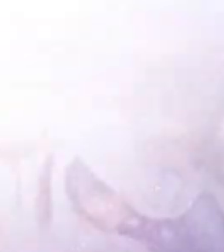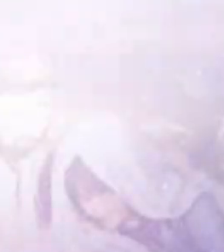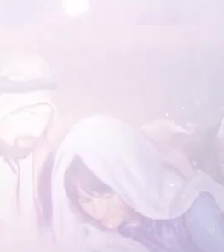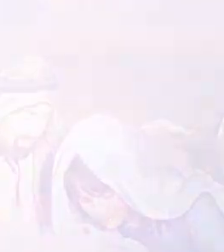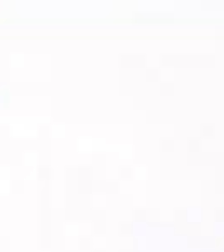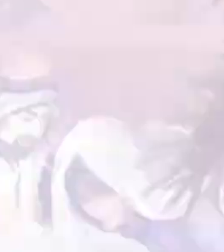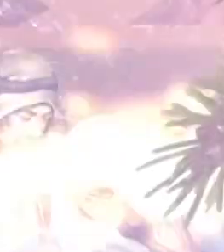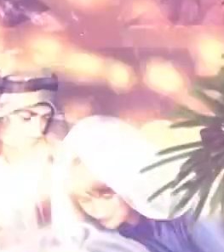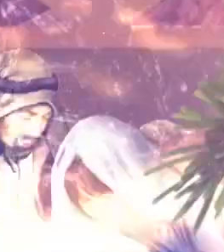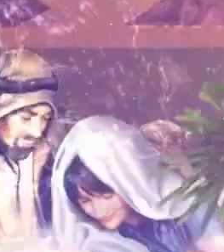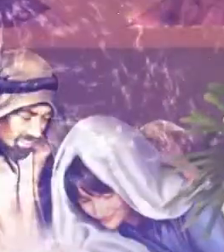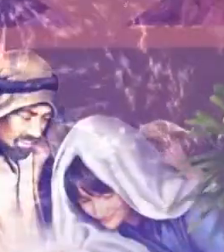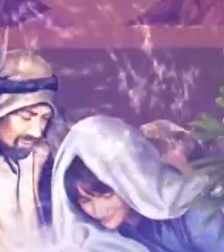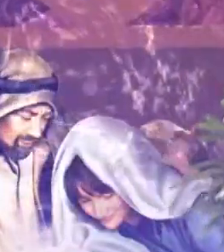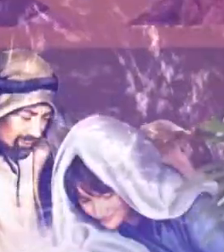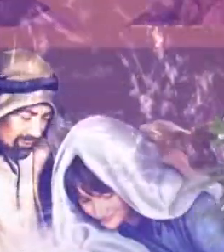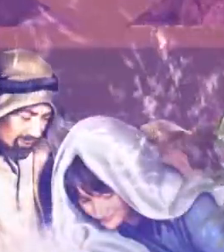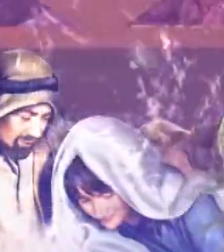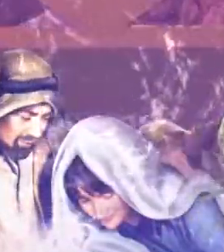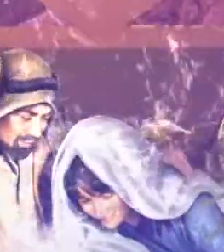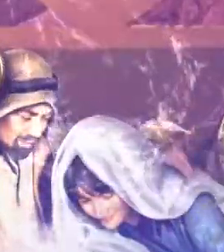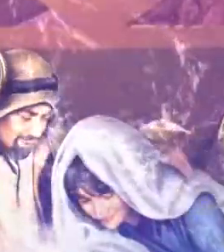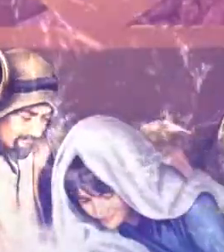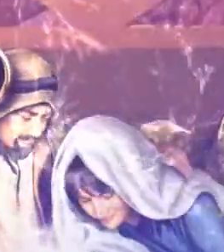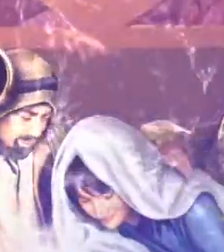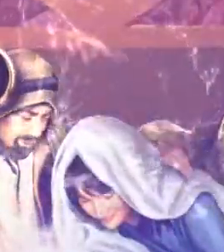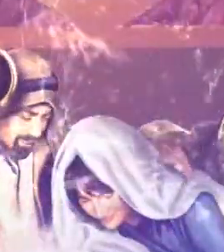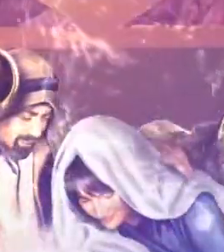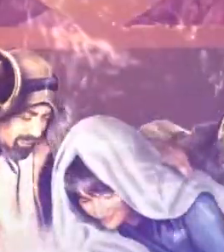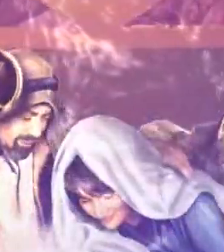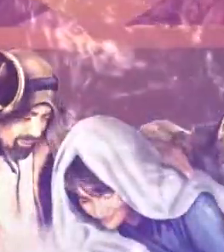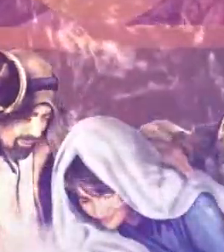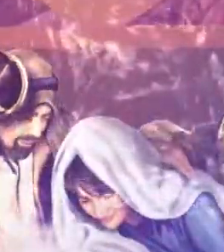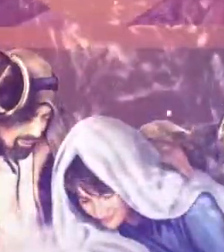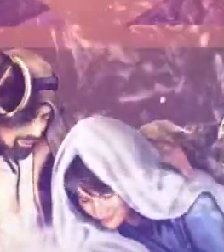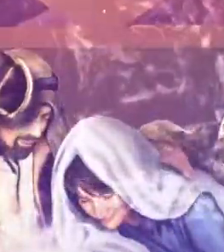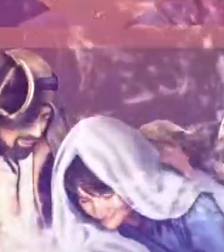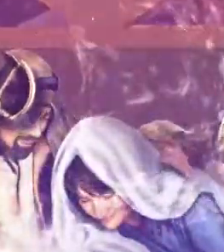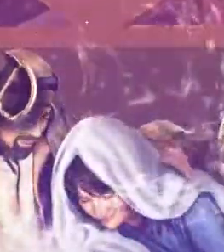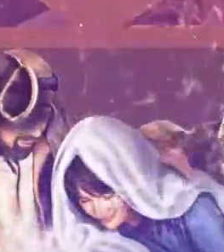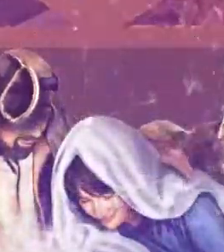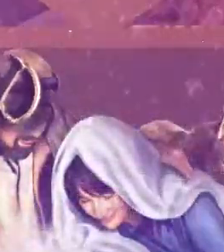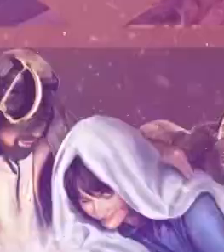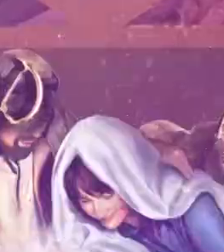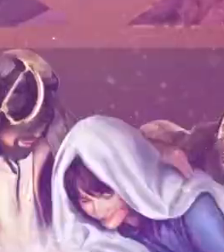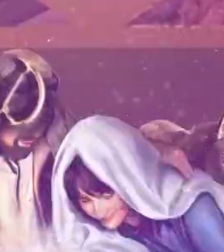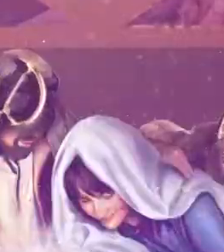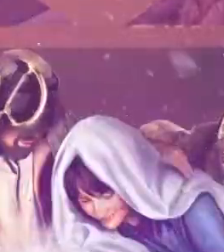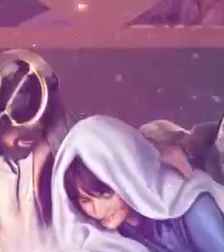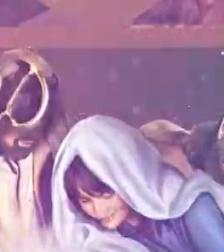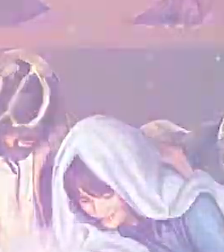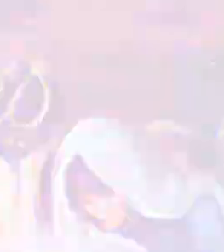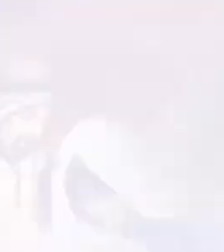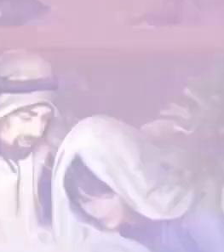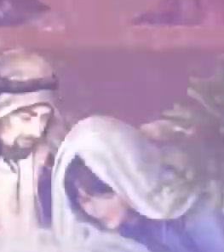alrededor, entre los astros que esparcen